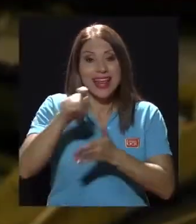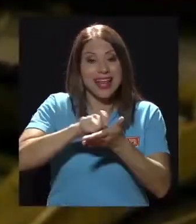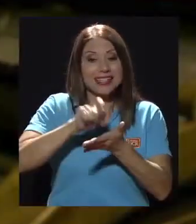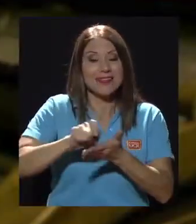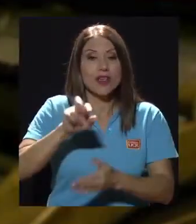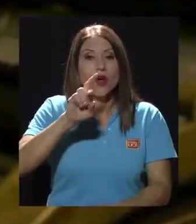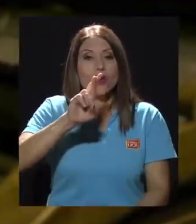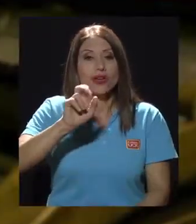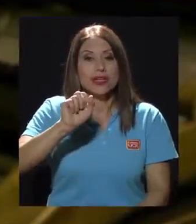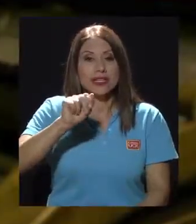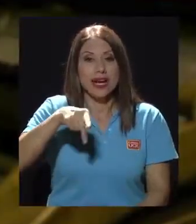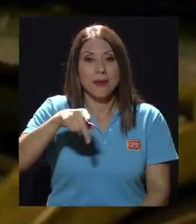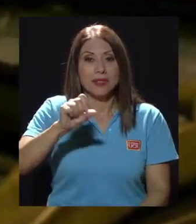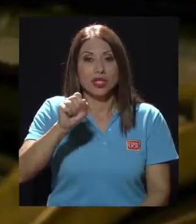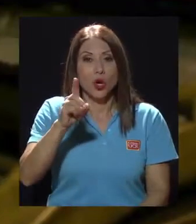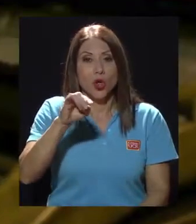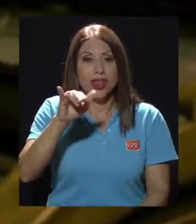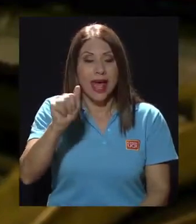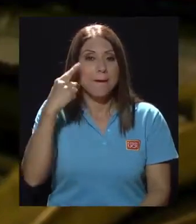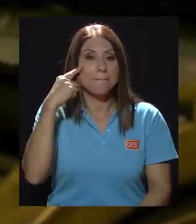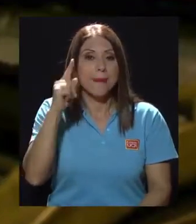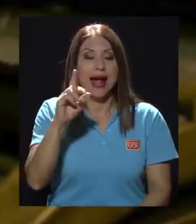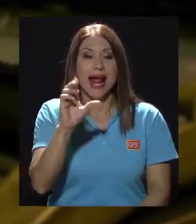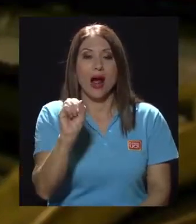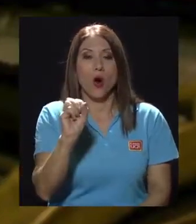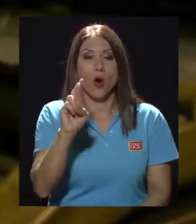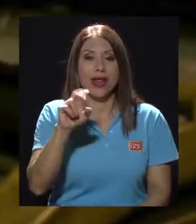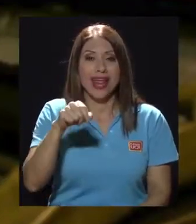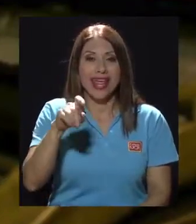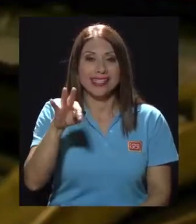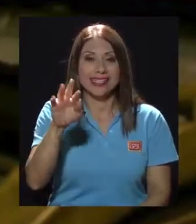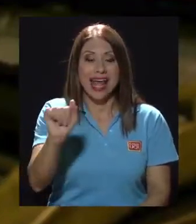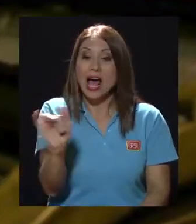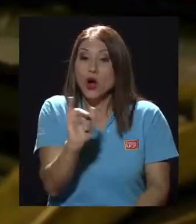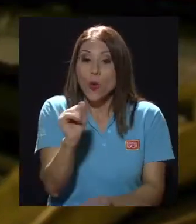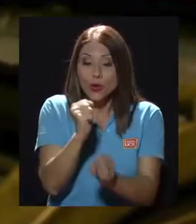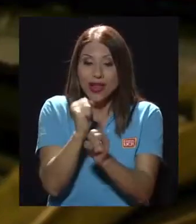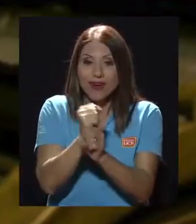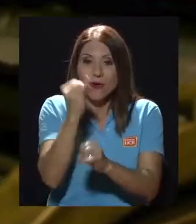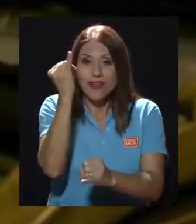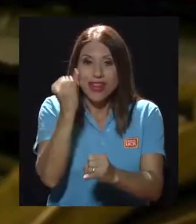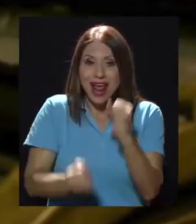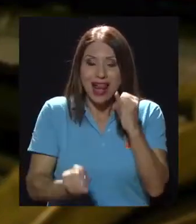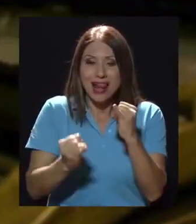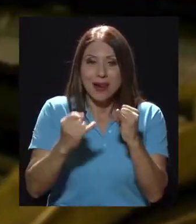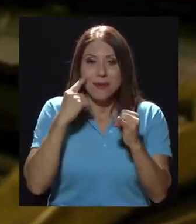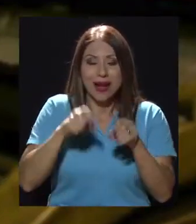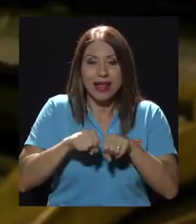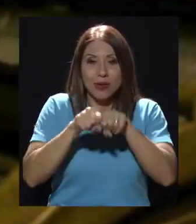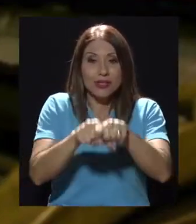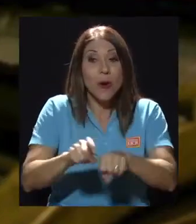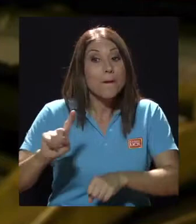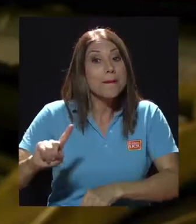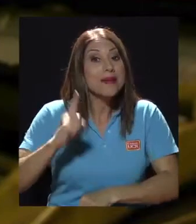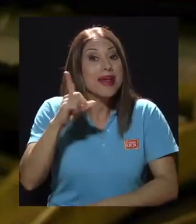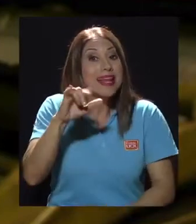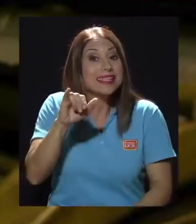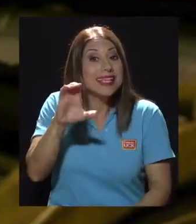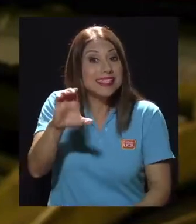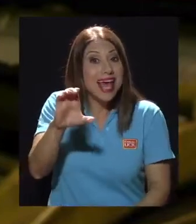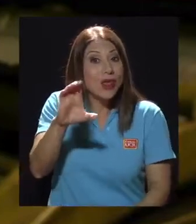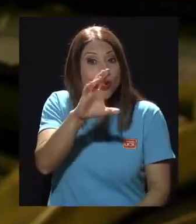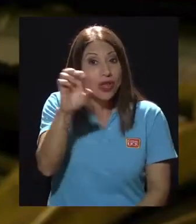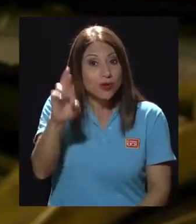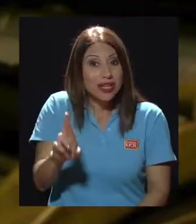para Orquesta como su trabajo final de graduación, y siendo William el primer licenciado de la Universidad de Costa Rica en